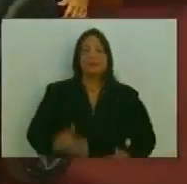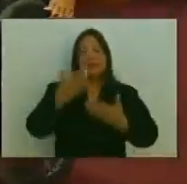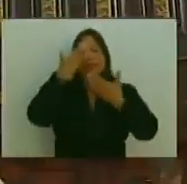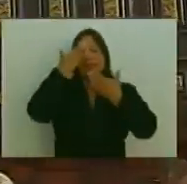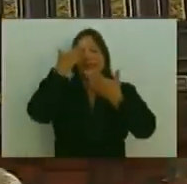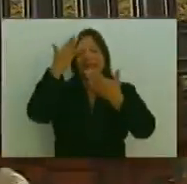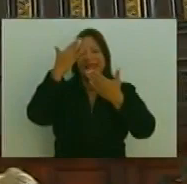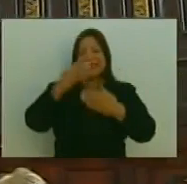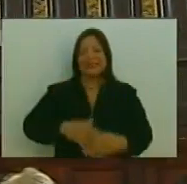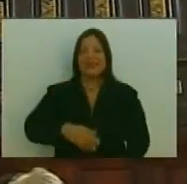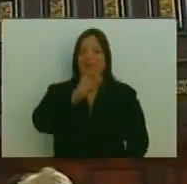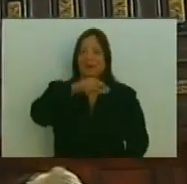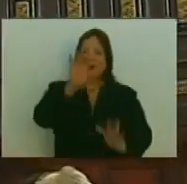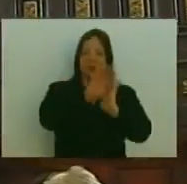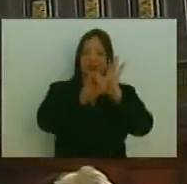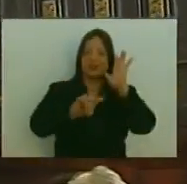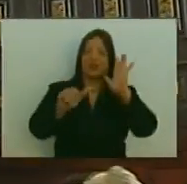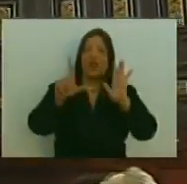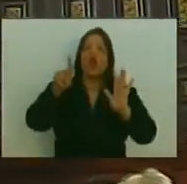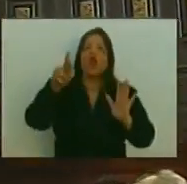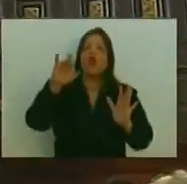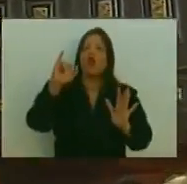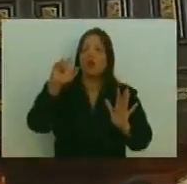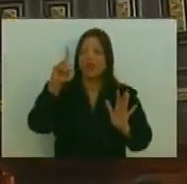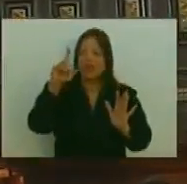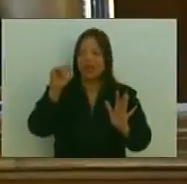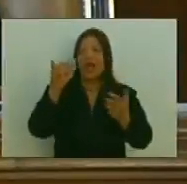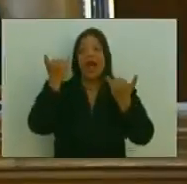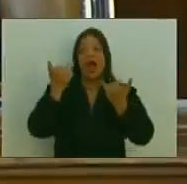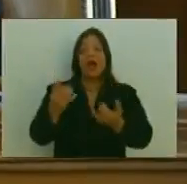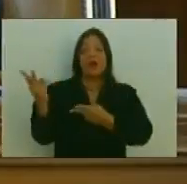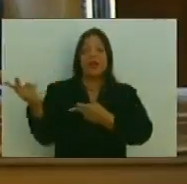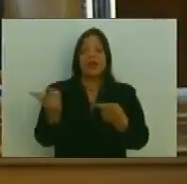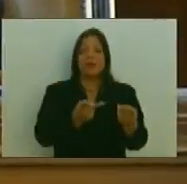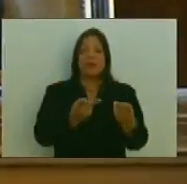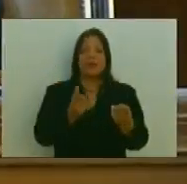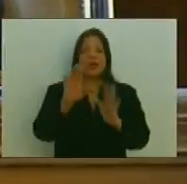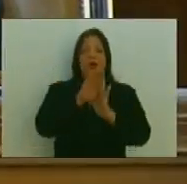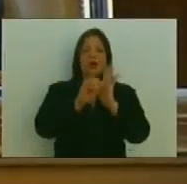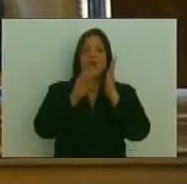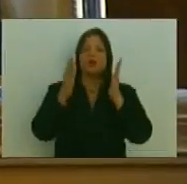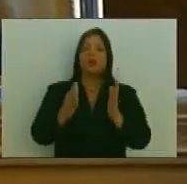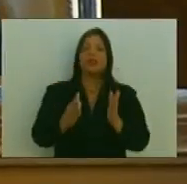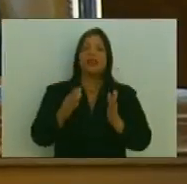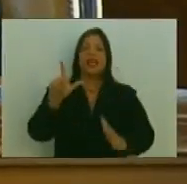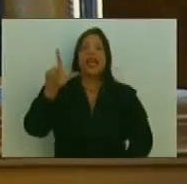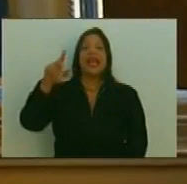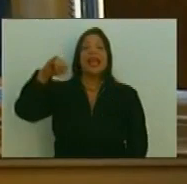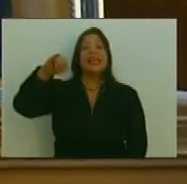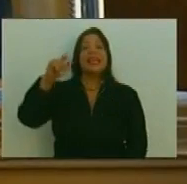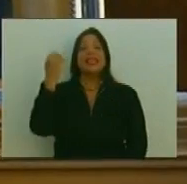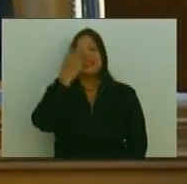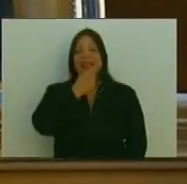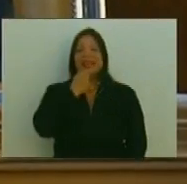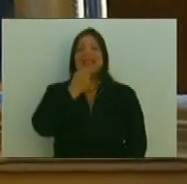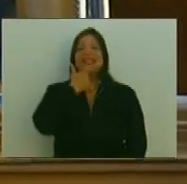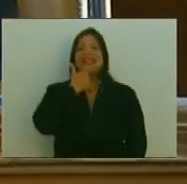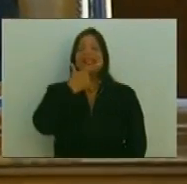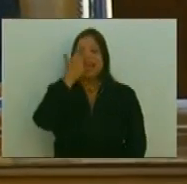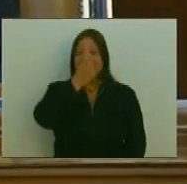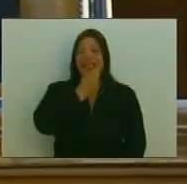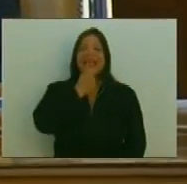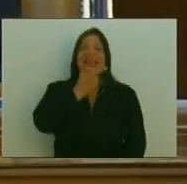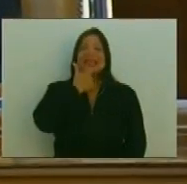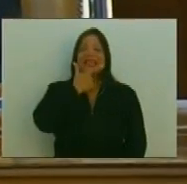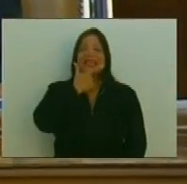Agradecemos las palabras de la constituyente Ludy Ramírez y yo quiero invitar a la constituyente Linda Barbosa, que es madre de